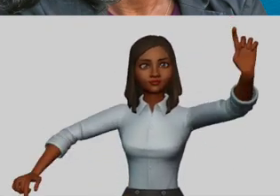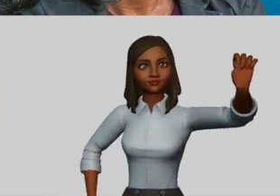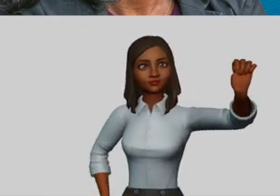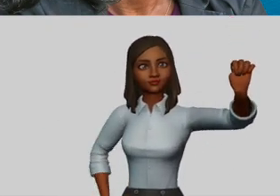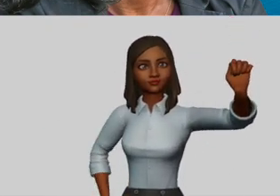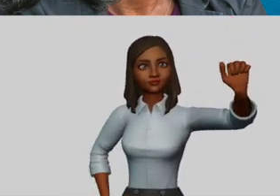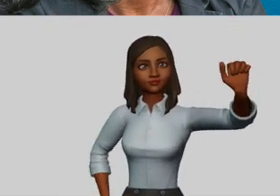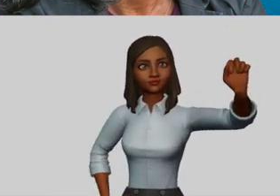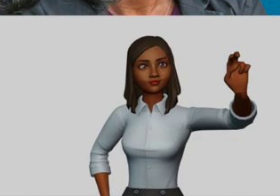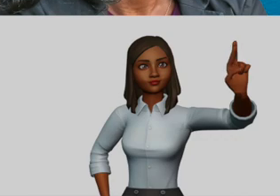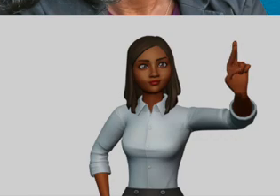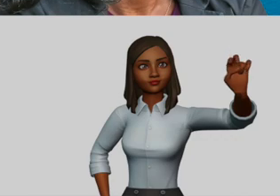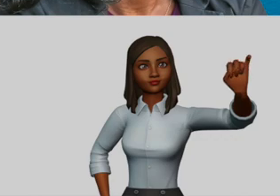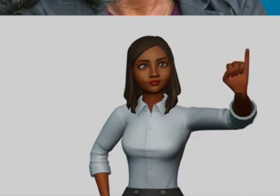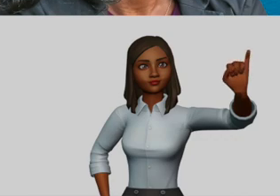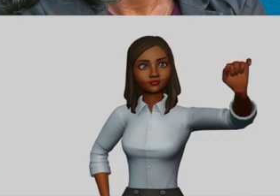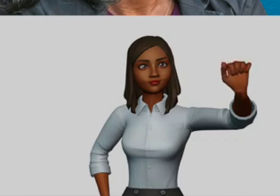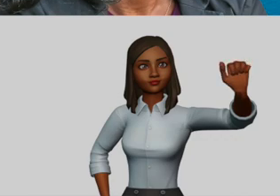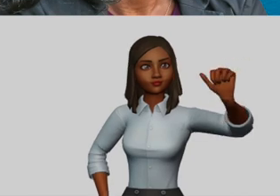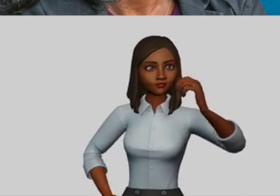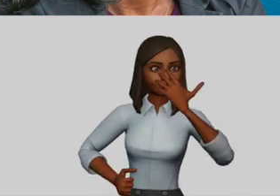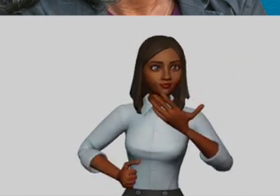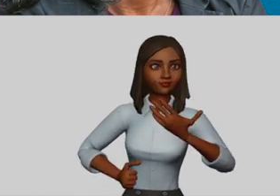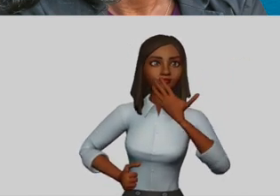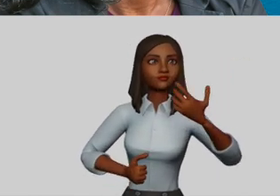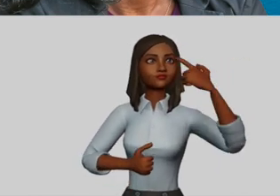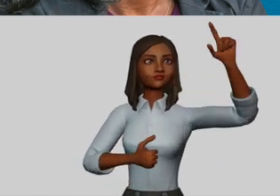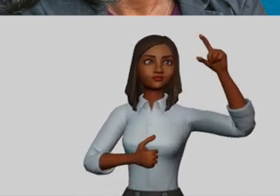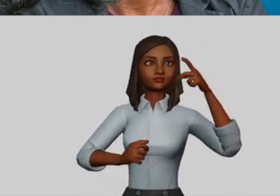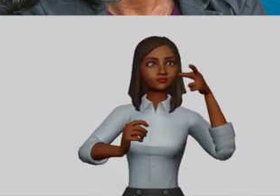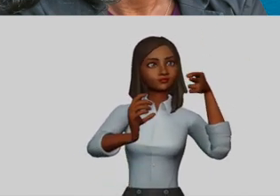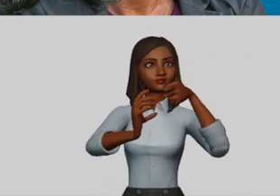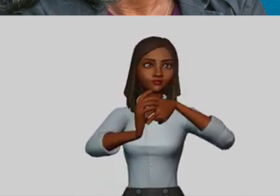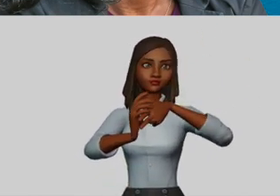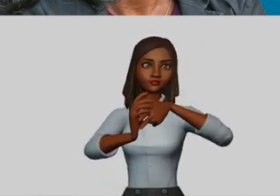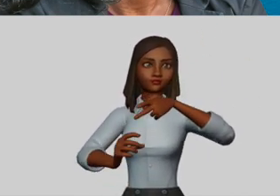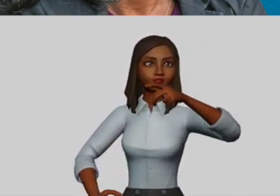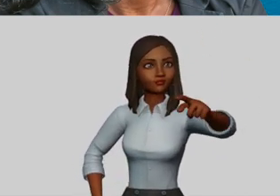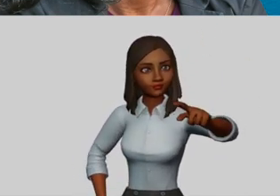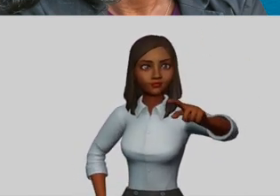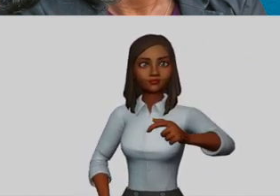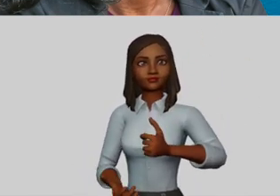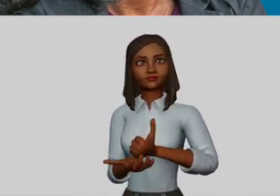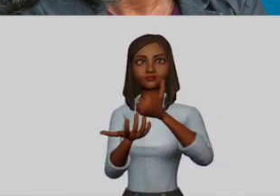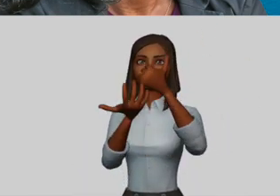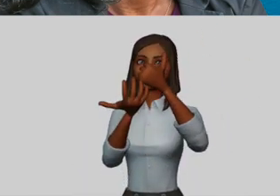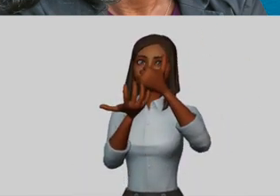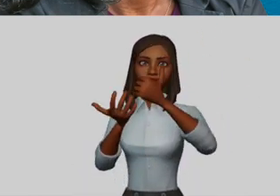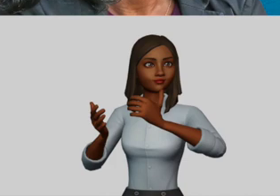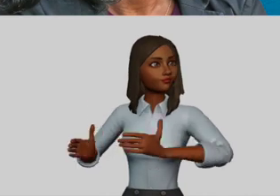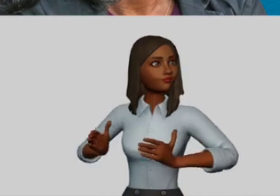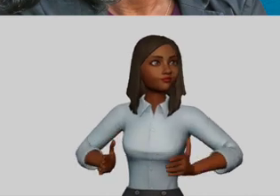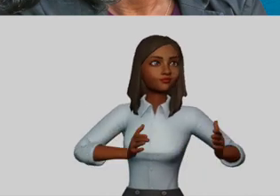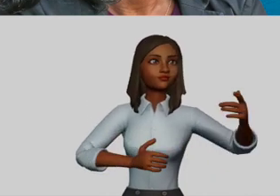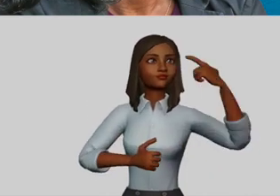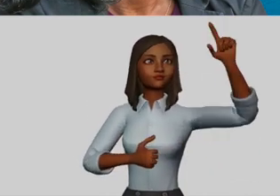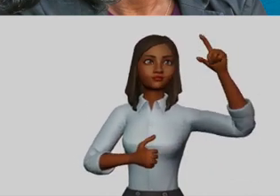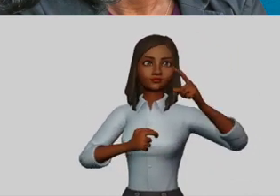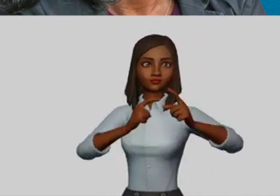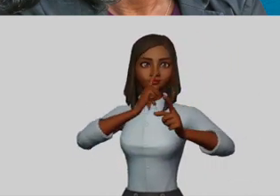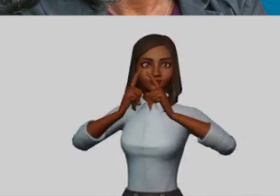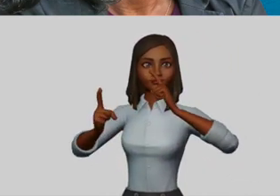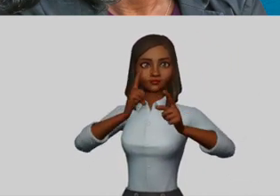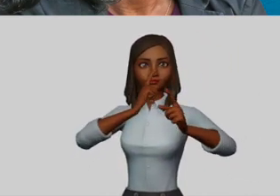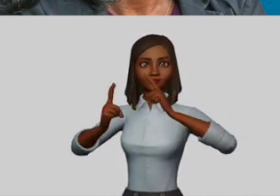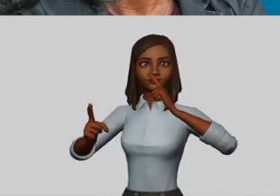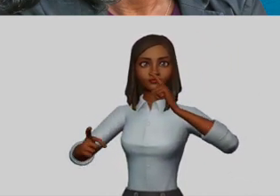un sabor diferente al podcast. Nos ayudaste a prepararnos para la entrevista. O sea que también agradecerte con